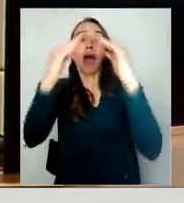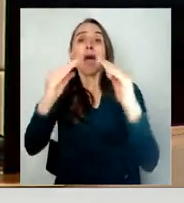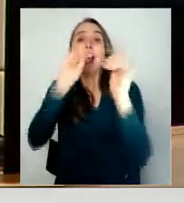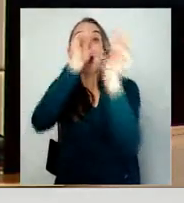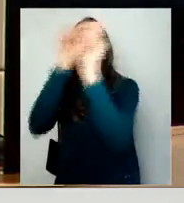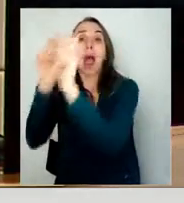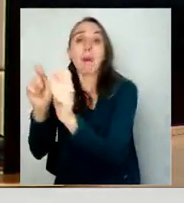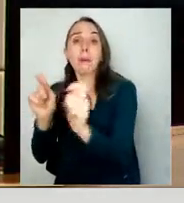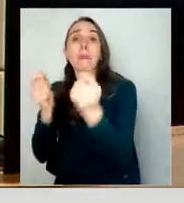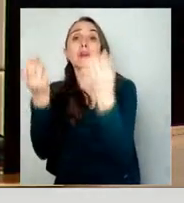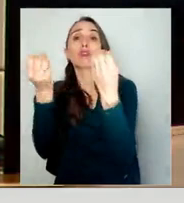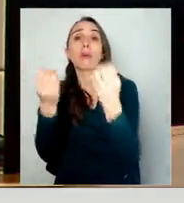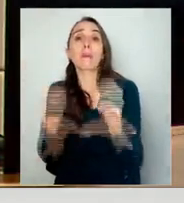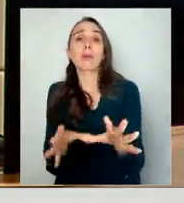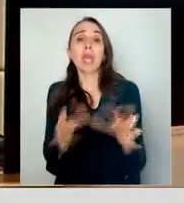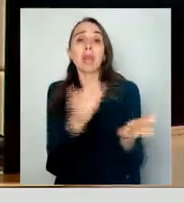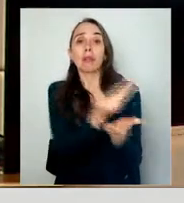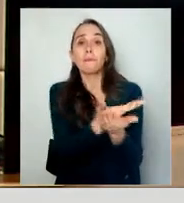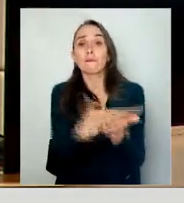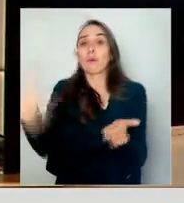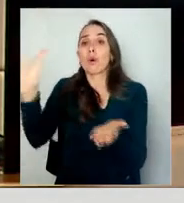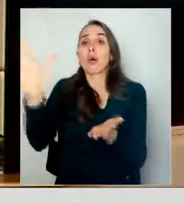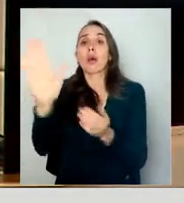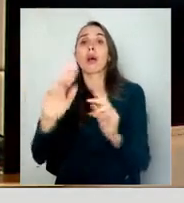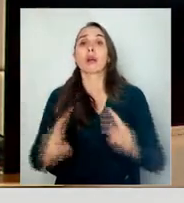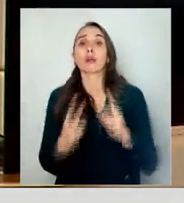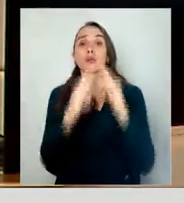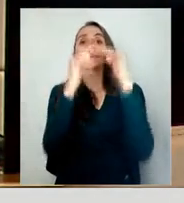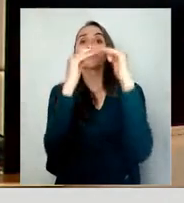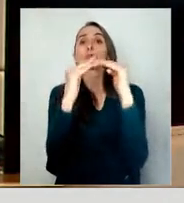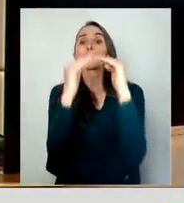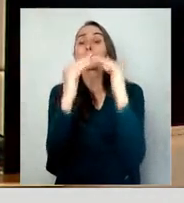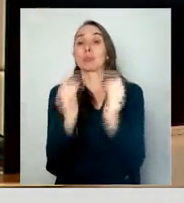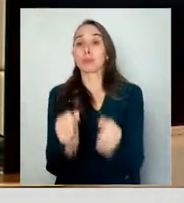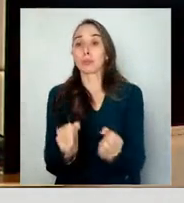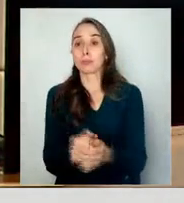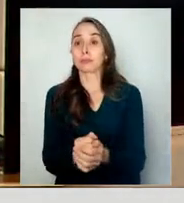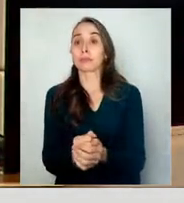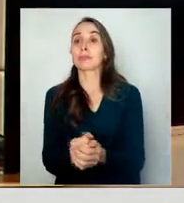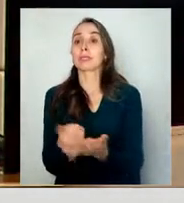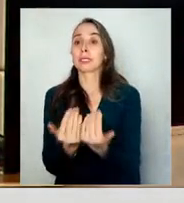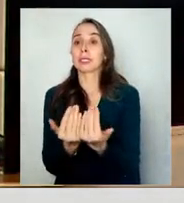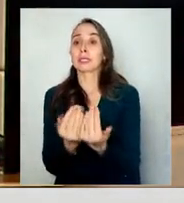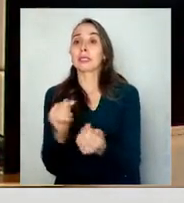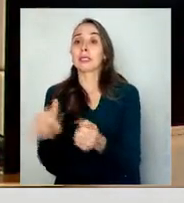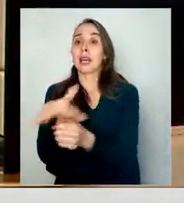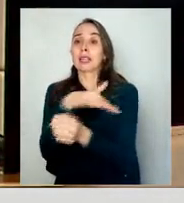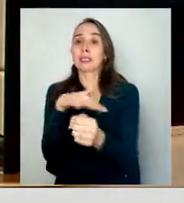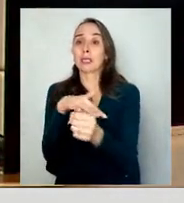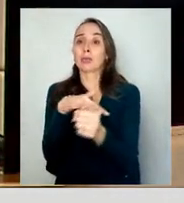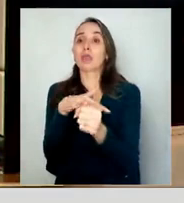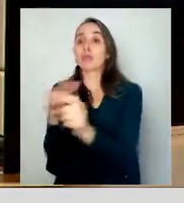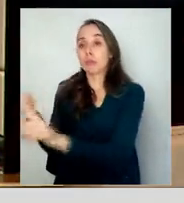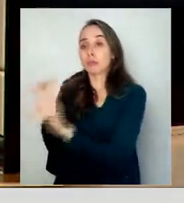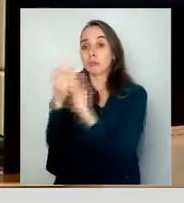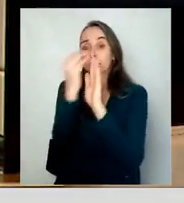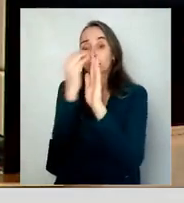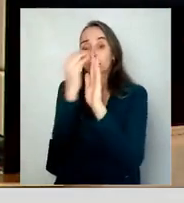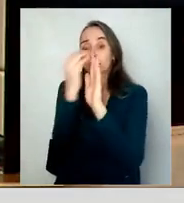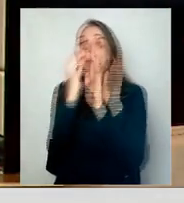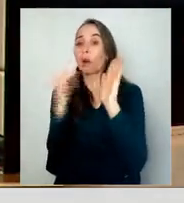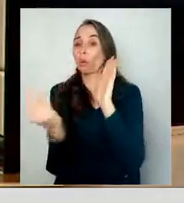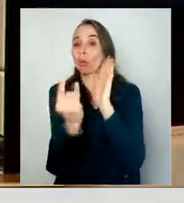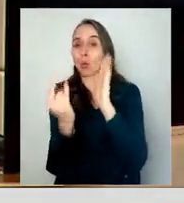perder el hogar que han construido es imperativo que esta situación se aborde de manera urgente de manera